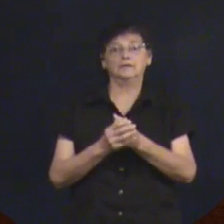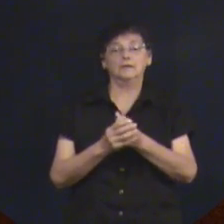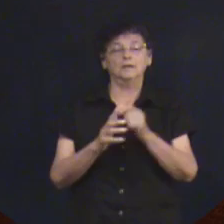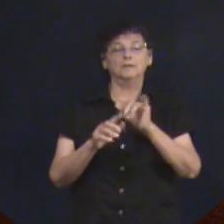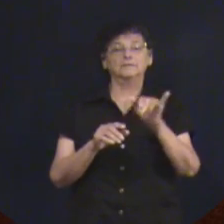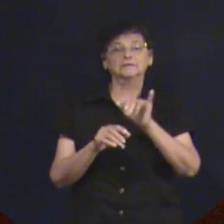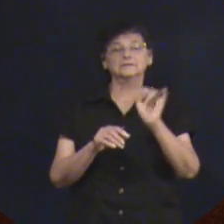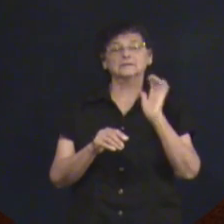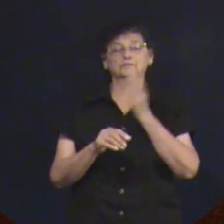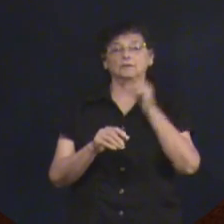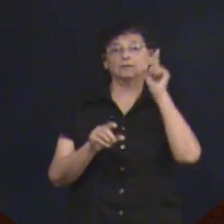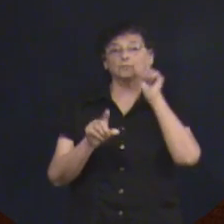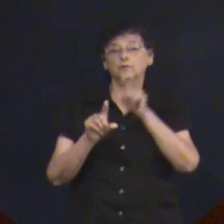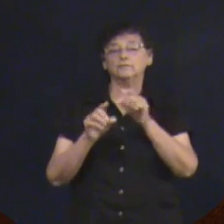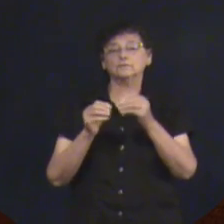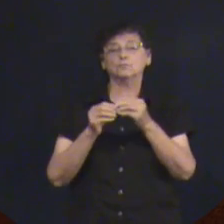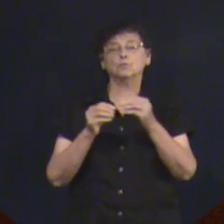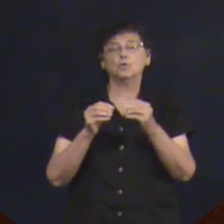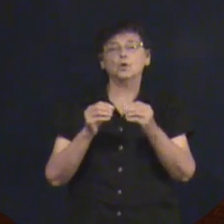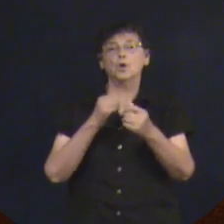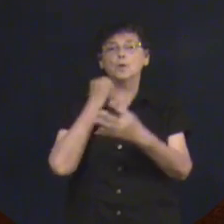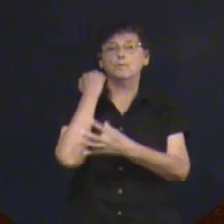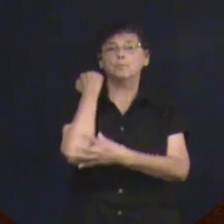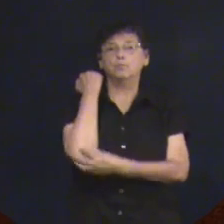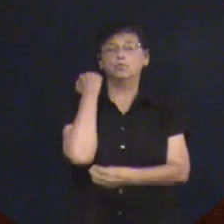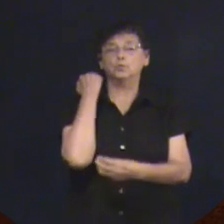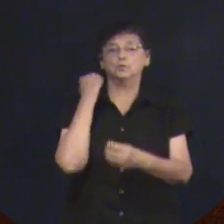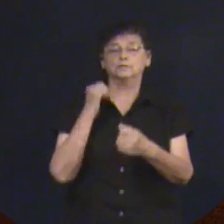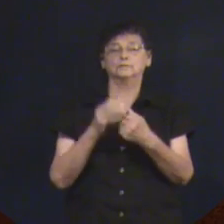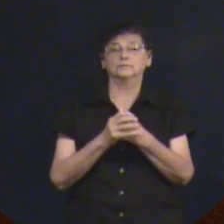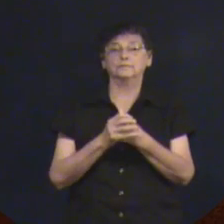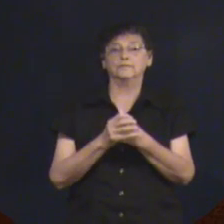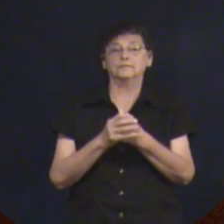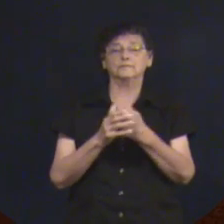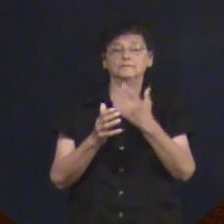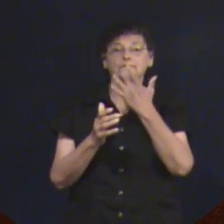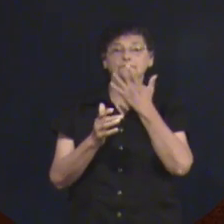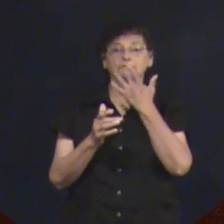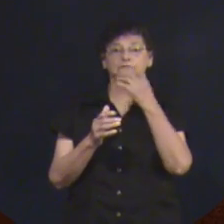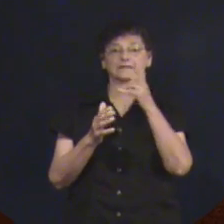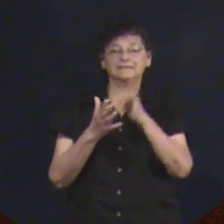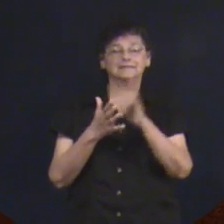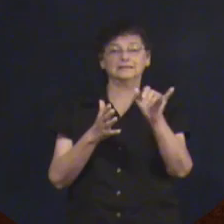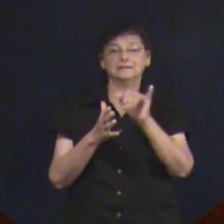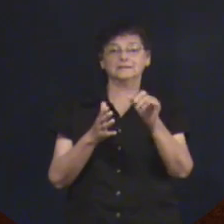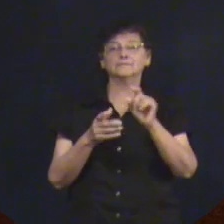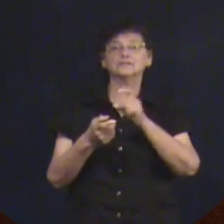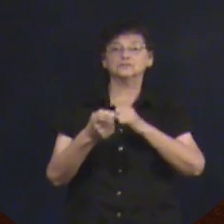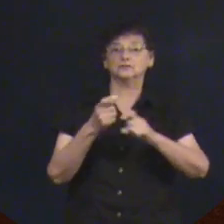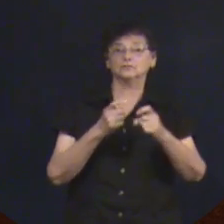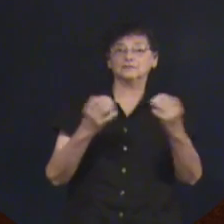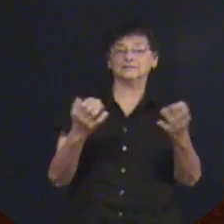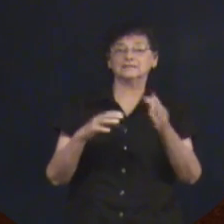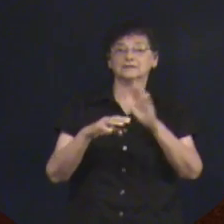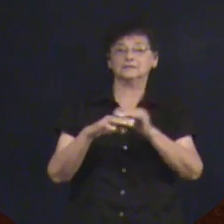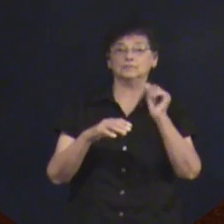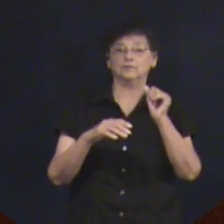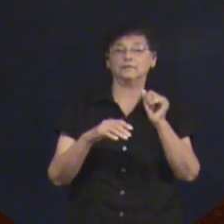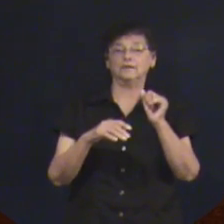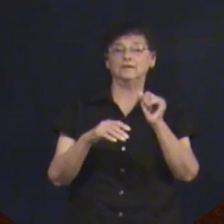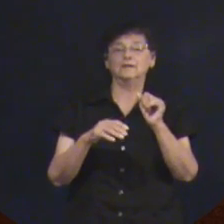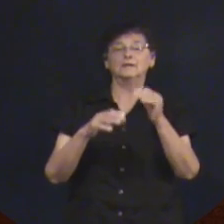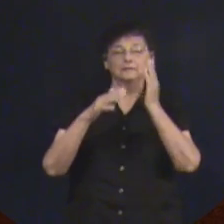sino también de nuestros hermanos más pobres, enfermos y desfavorecidos. Es así como se traduce este llamado a